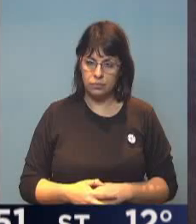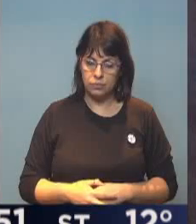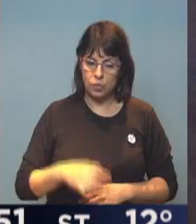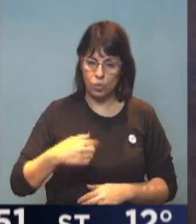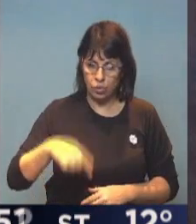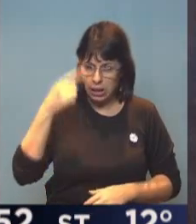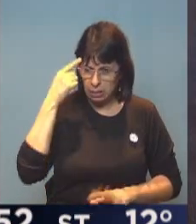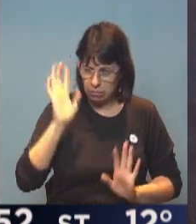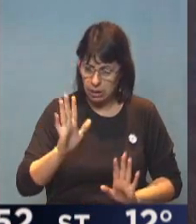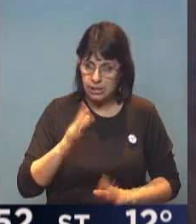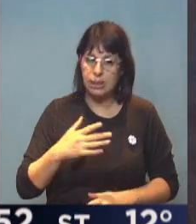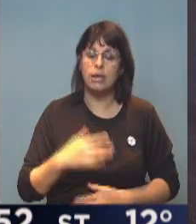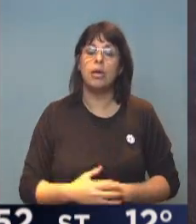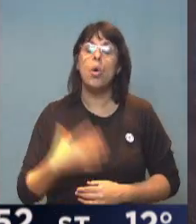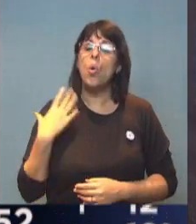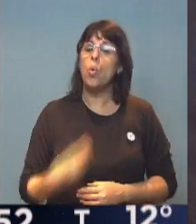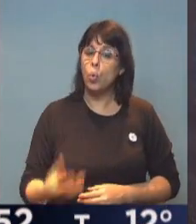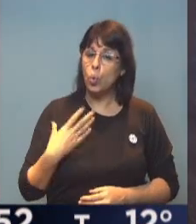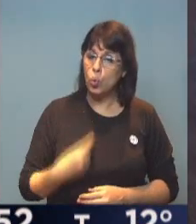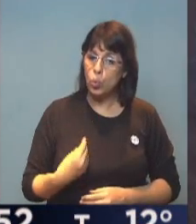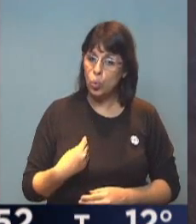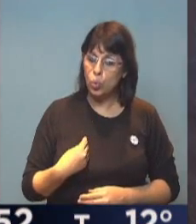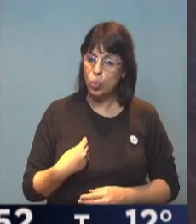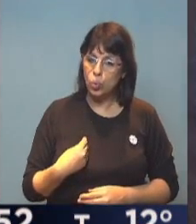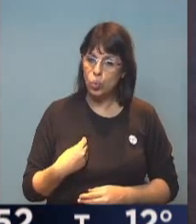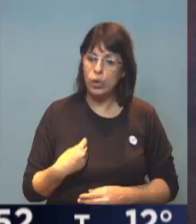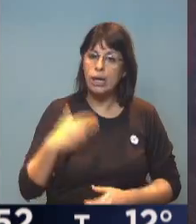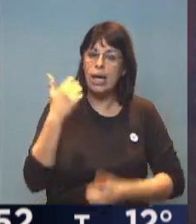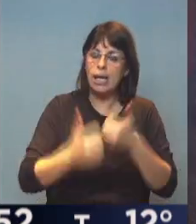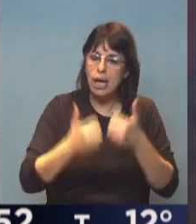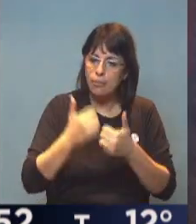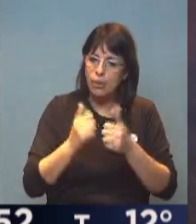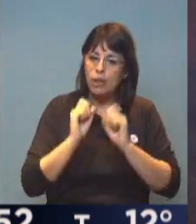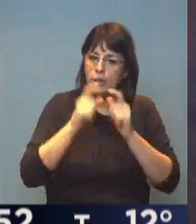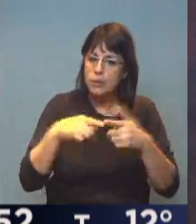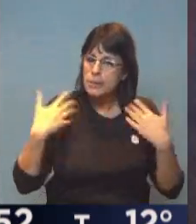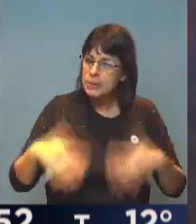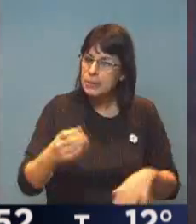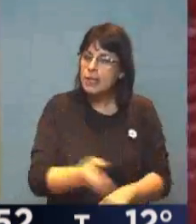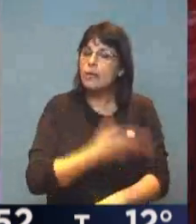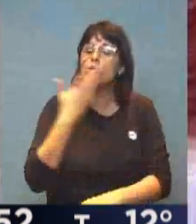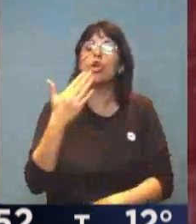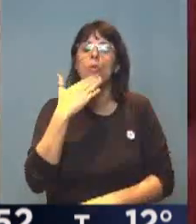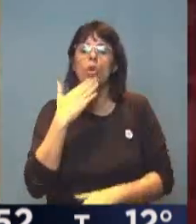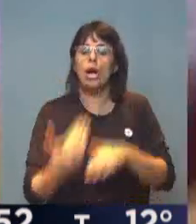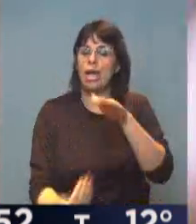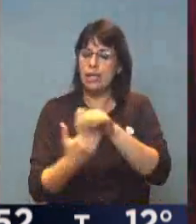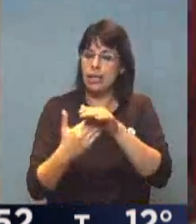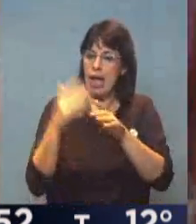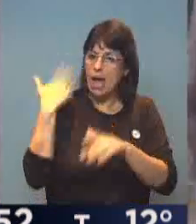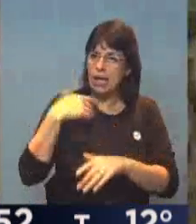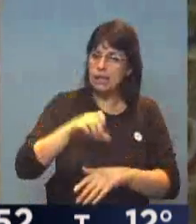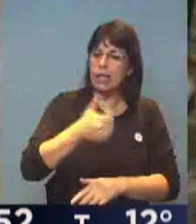Y créame que esto no es globo. Huracán le pone pimienta al campeonato. Boca líder. Ganaba